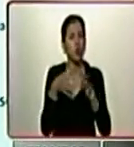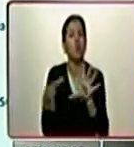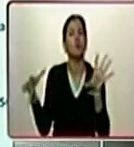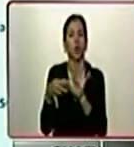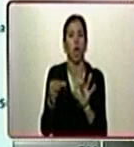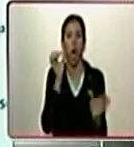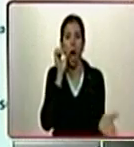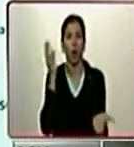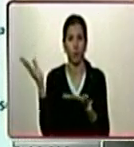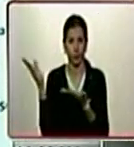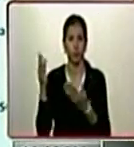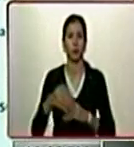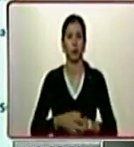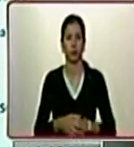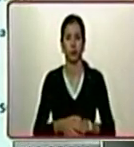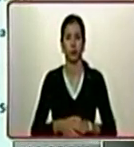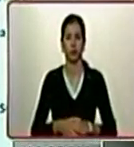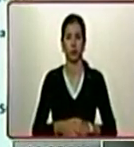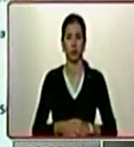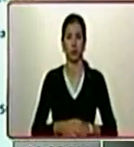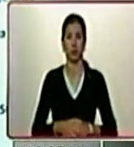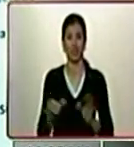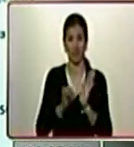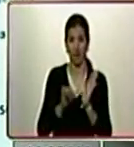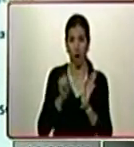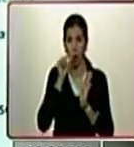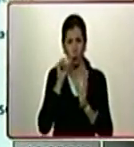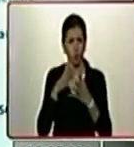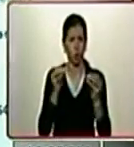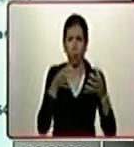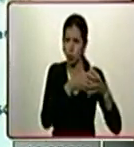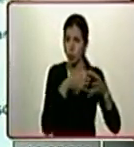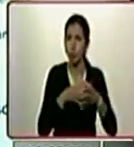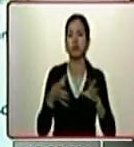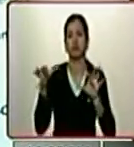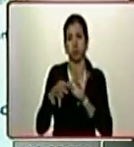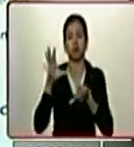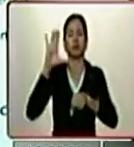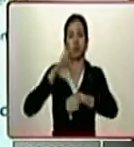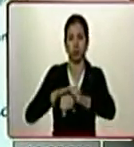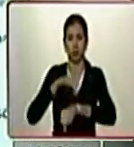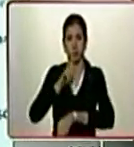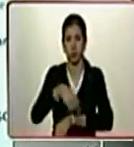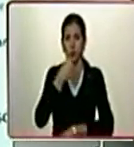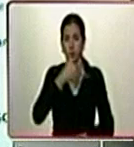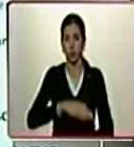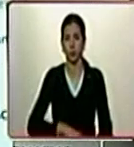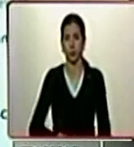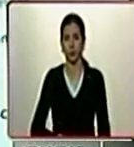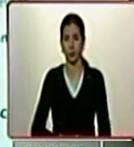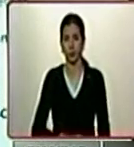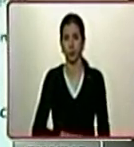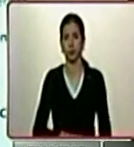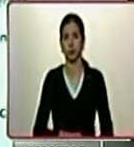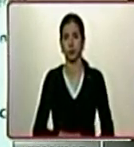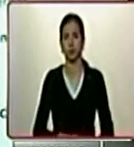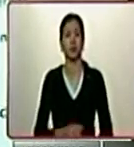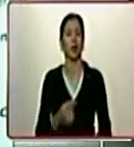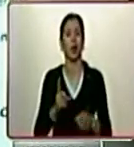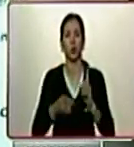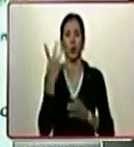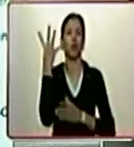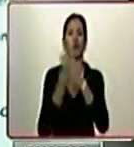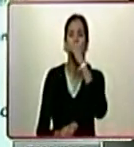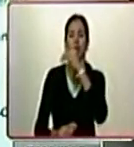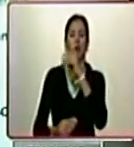vinculación de este señor de actividad paramilitar, que en la actualidad, repito, está en fuga del